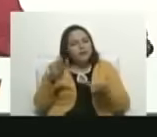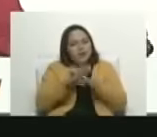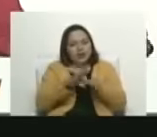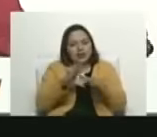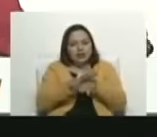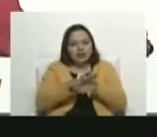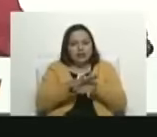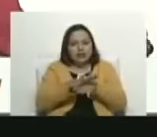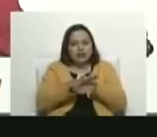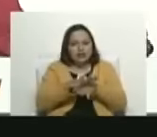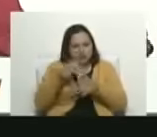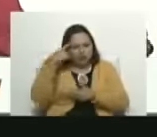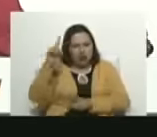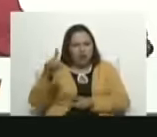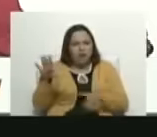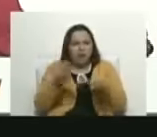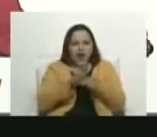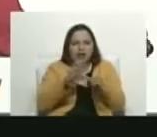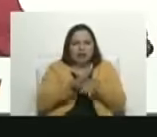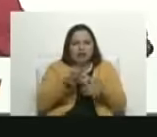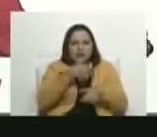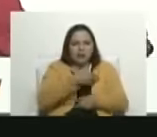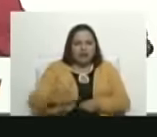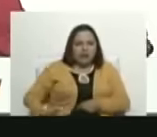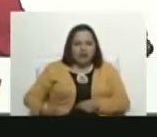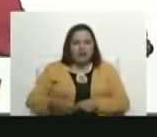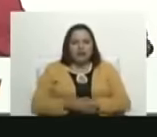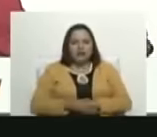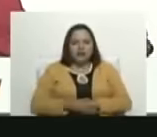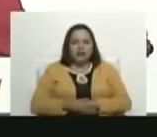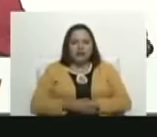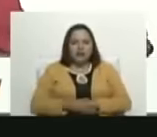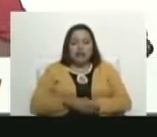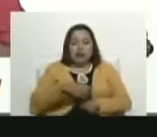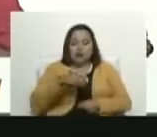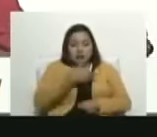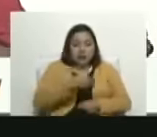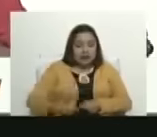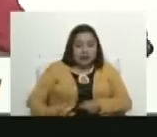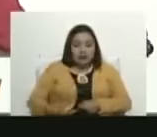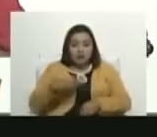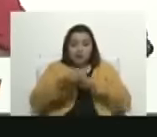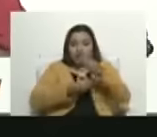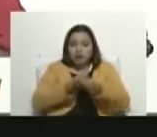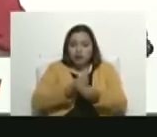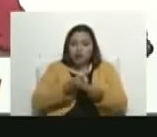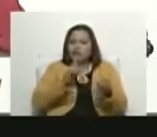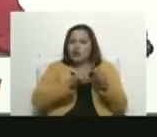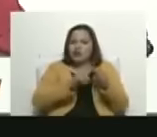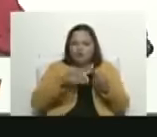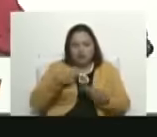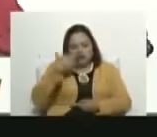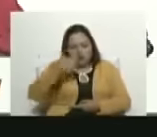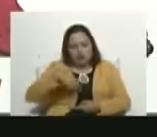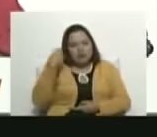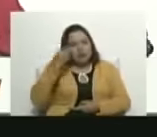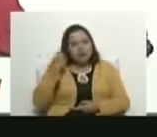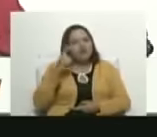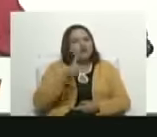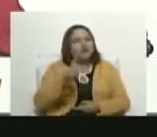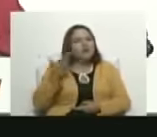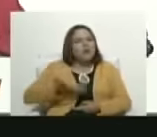martes, fue el martes que el presidente tuvo, él dio una, para mí en lo personal lo tomo como una de las